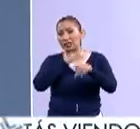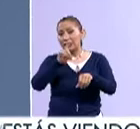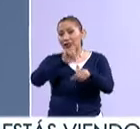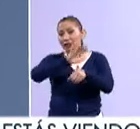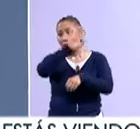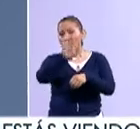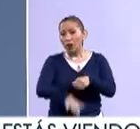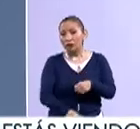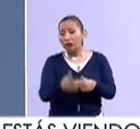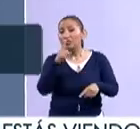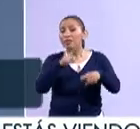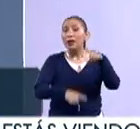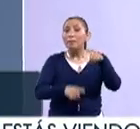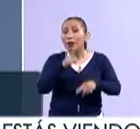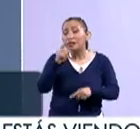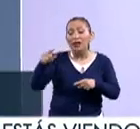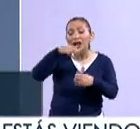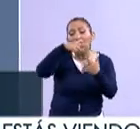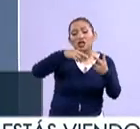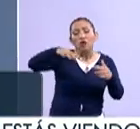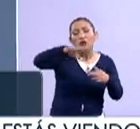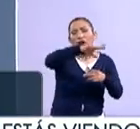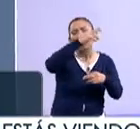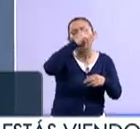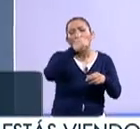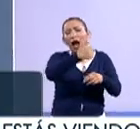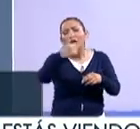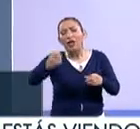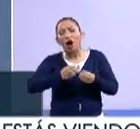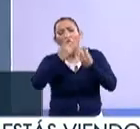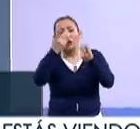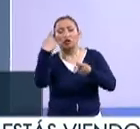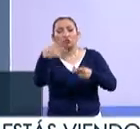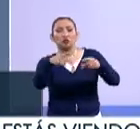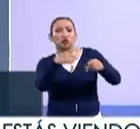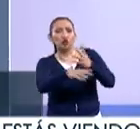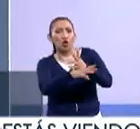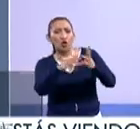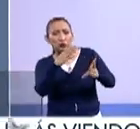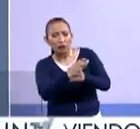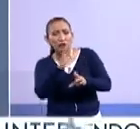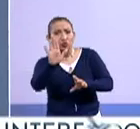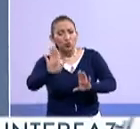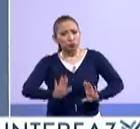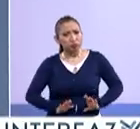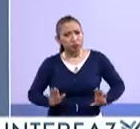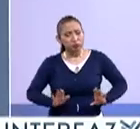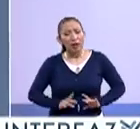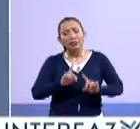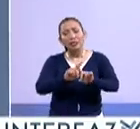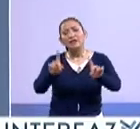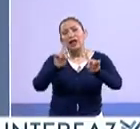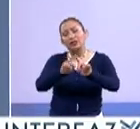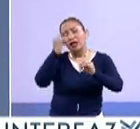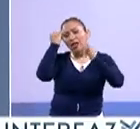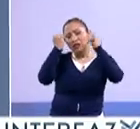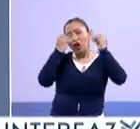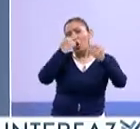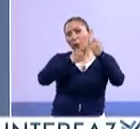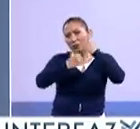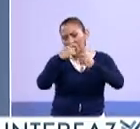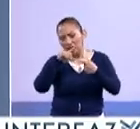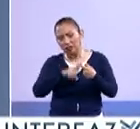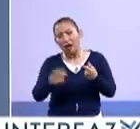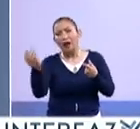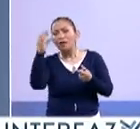Día de Muertos. Dependiendo de la región de nuestro país, cada ofrenda tiene sus propios matices, desde los distintos tipos de